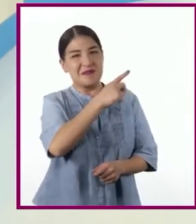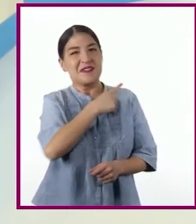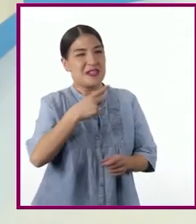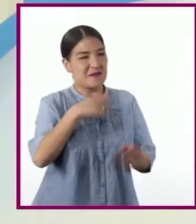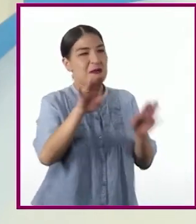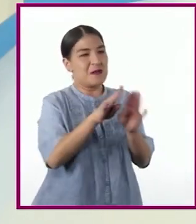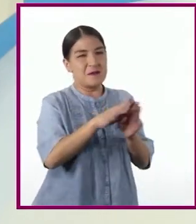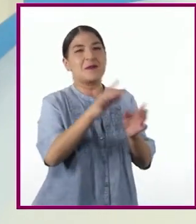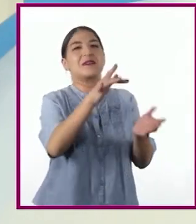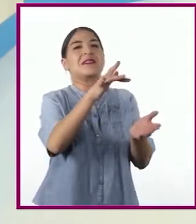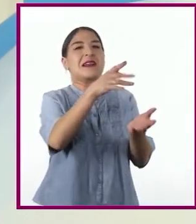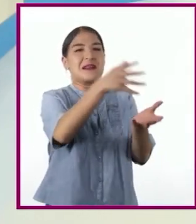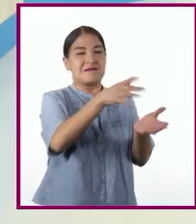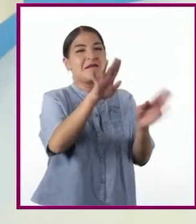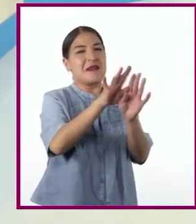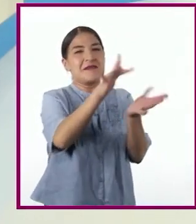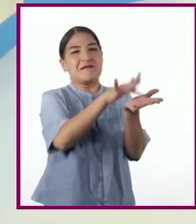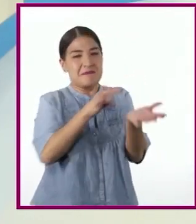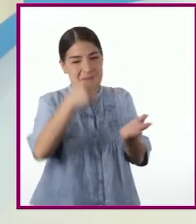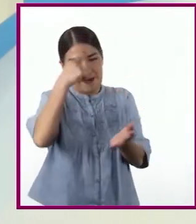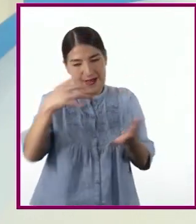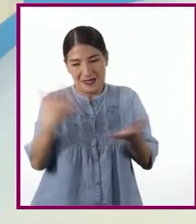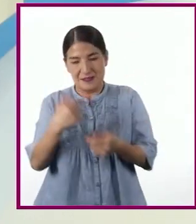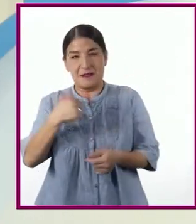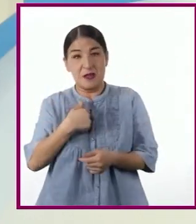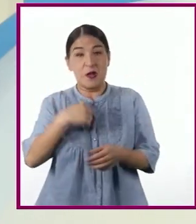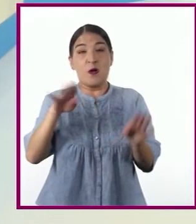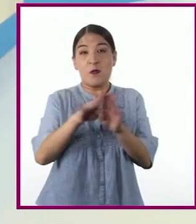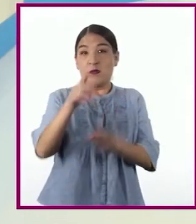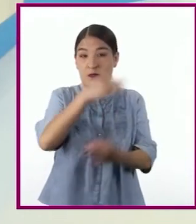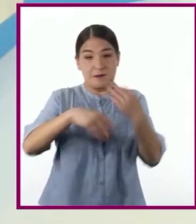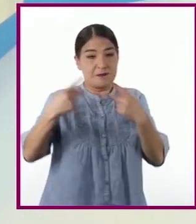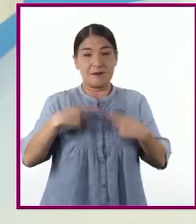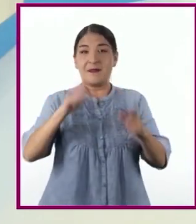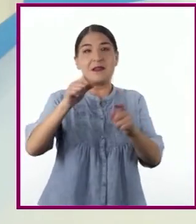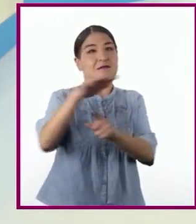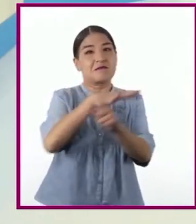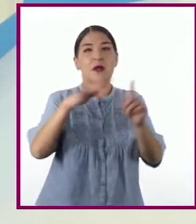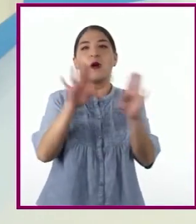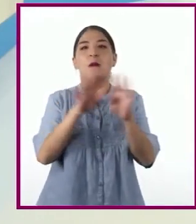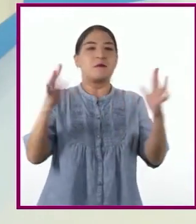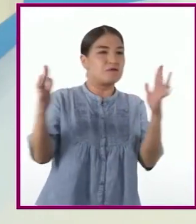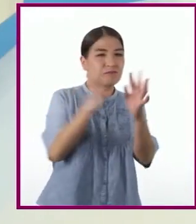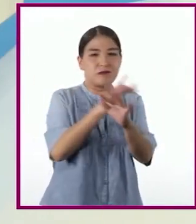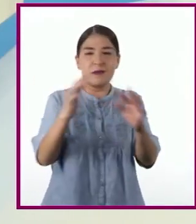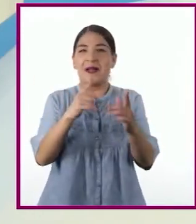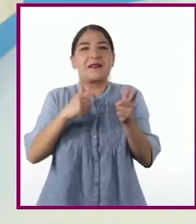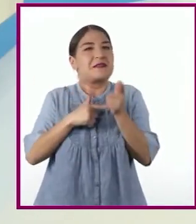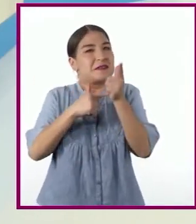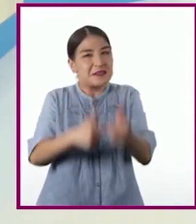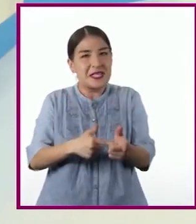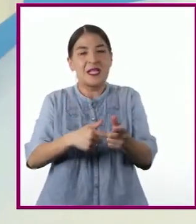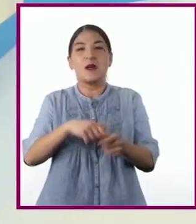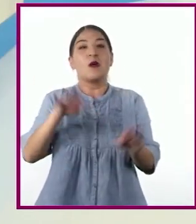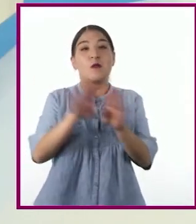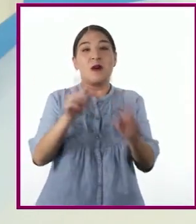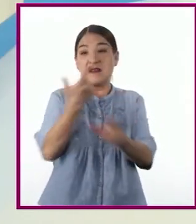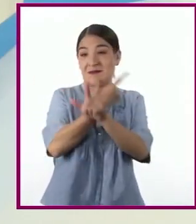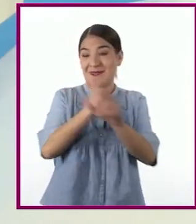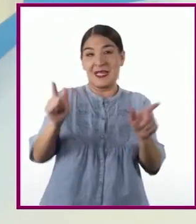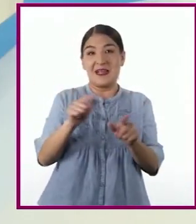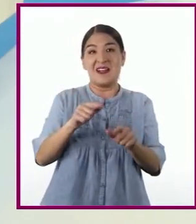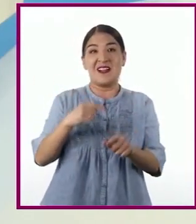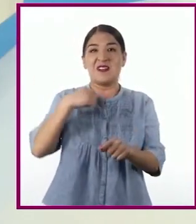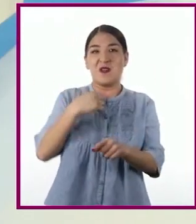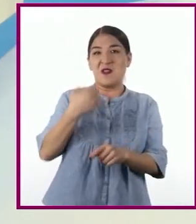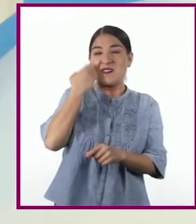No debemos olvidar que somos seres sociales y la libertad de una persona no debe estar por encima